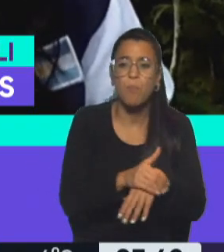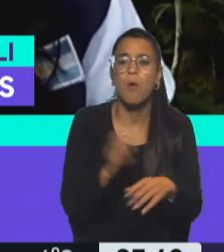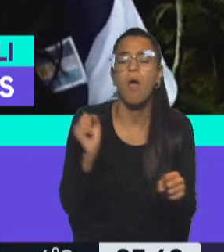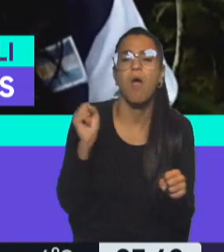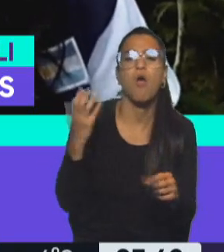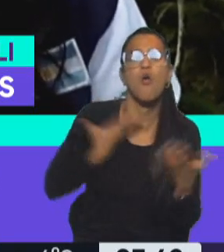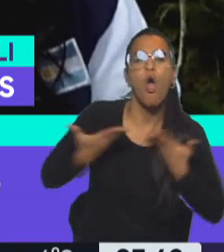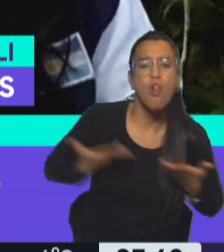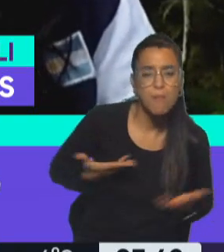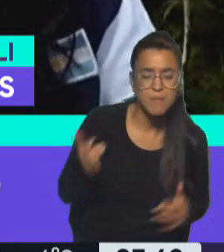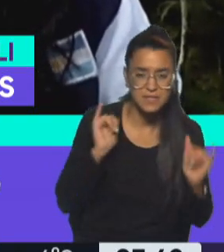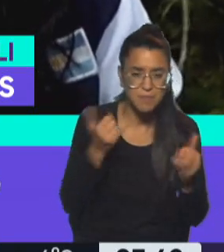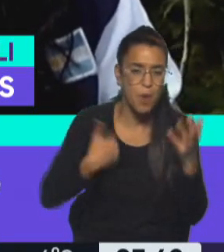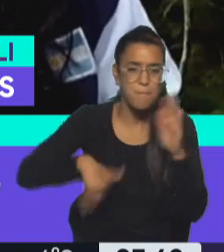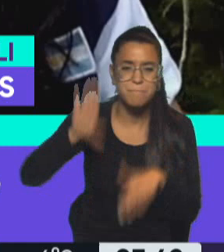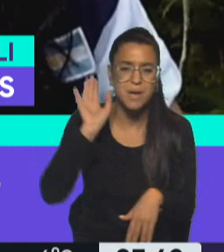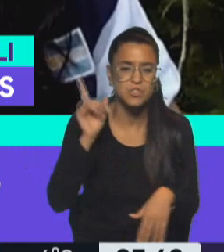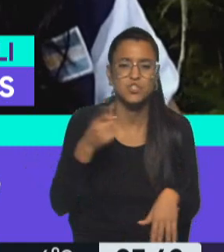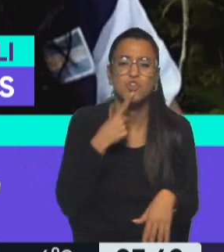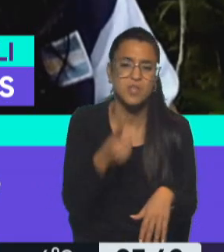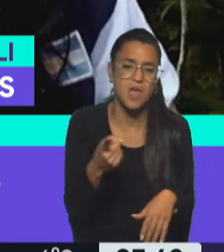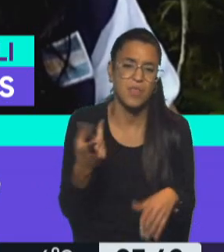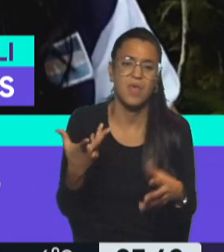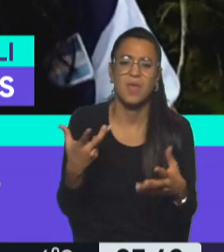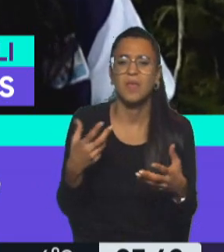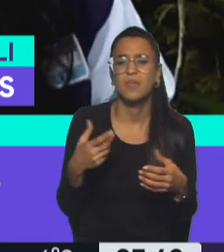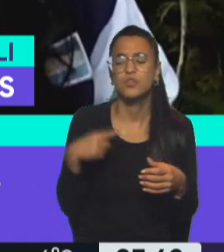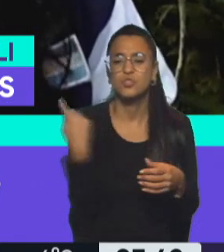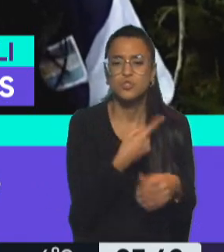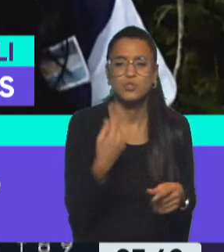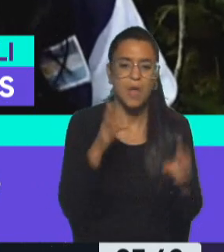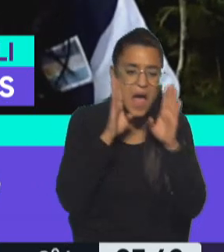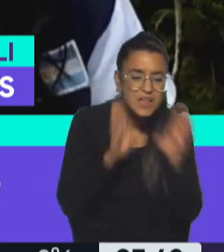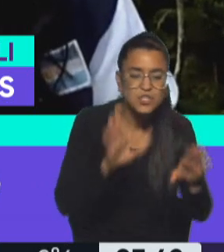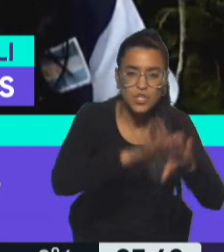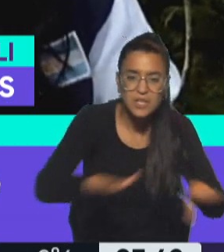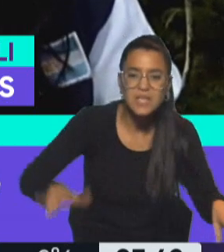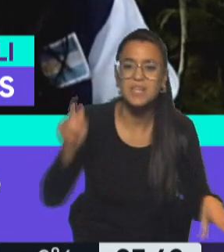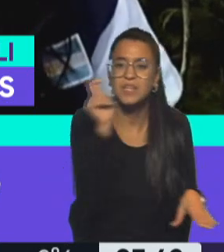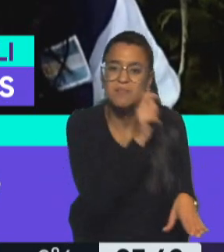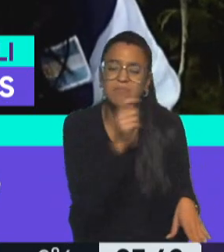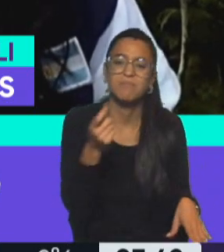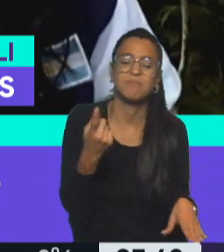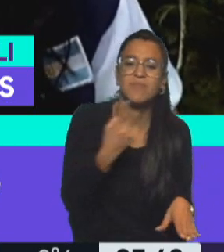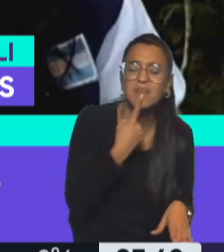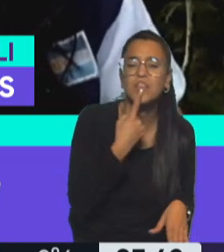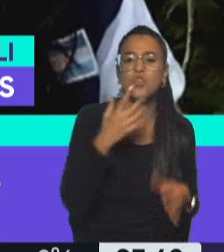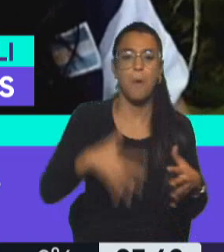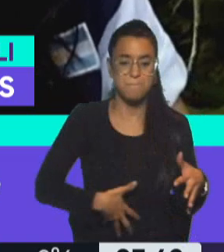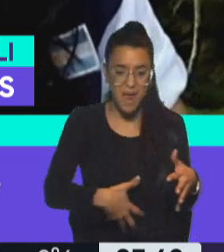la verdad es que la inmensa mayoría de la atención que dimos a niños, a niñas, a mujeres embarazadas tenía que ver